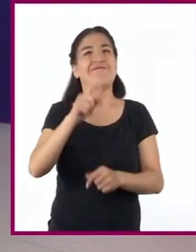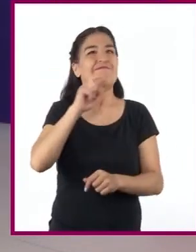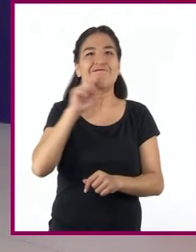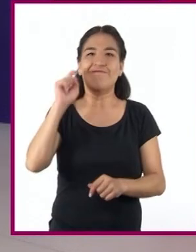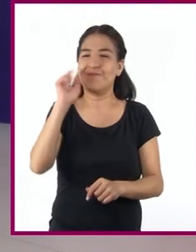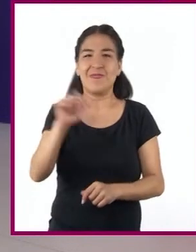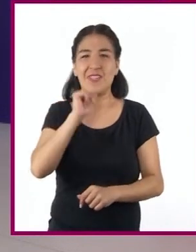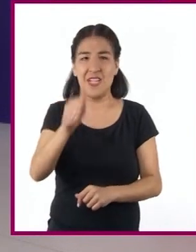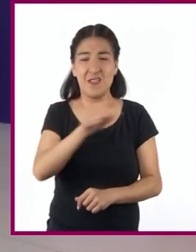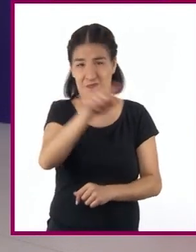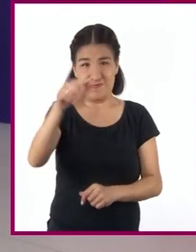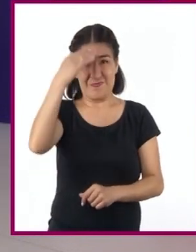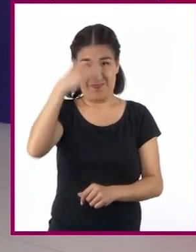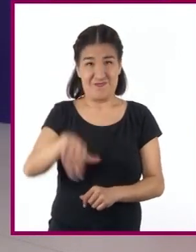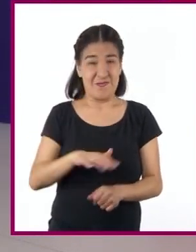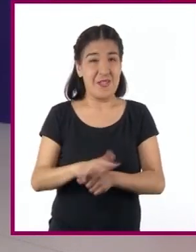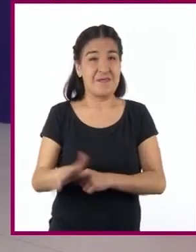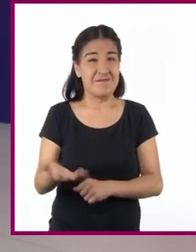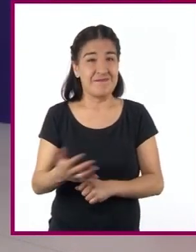¿Ya saben cuál es?